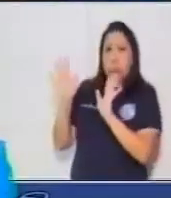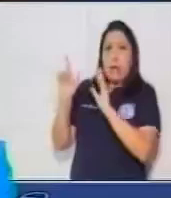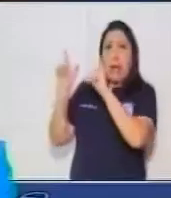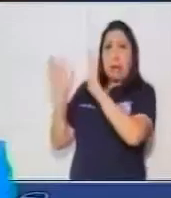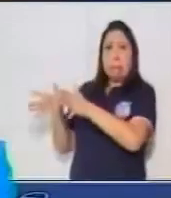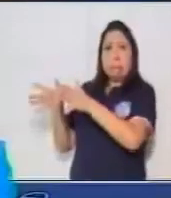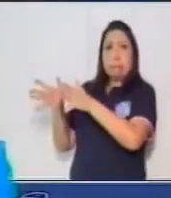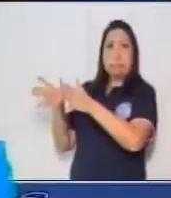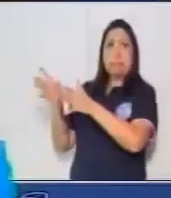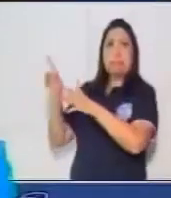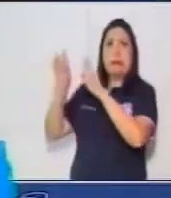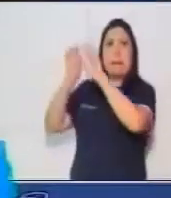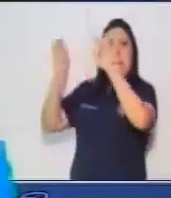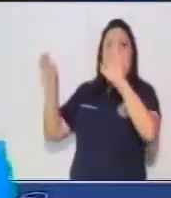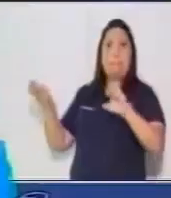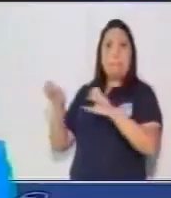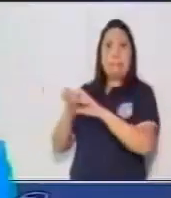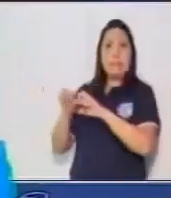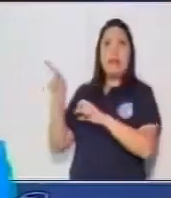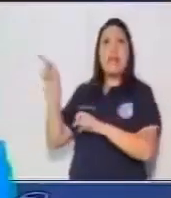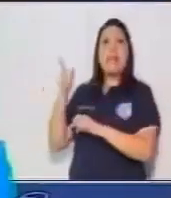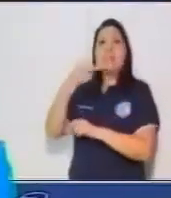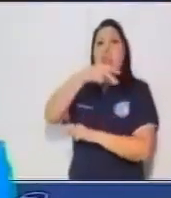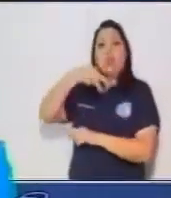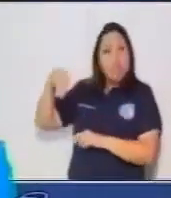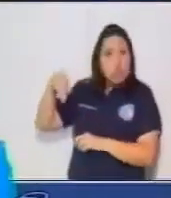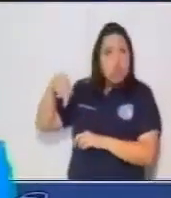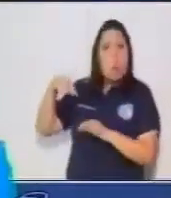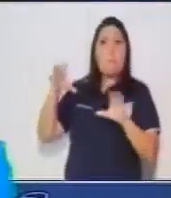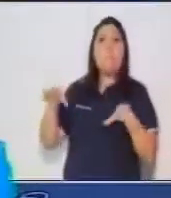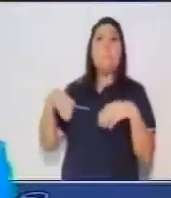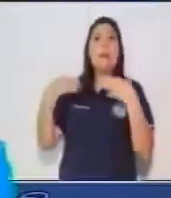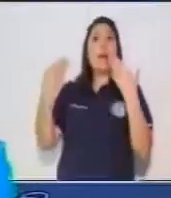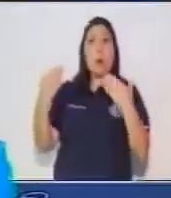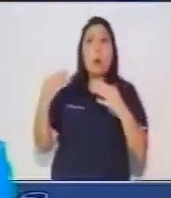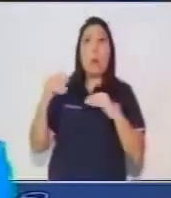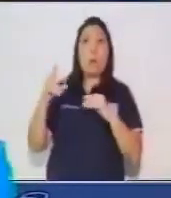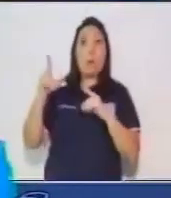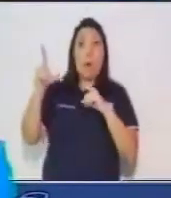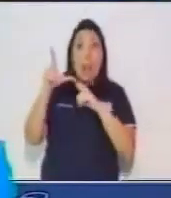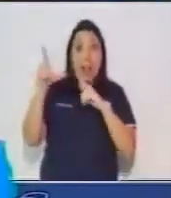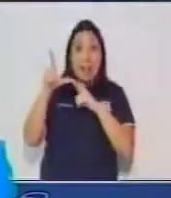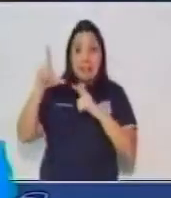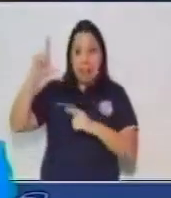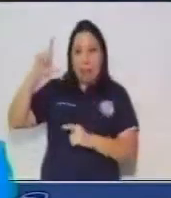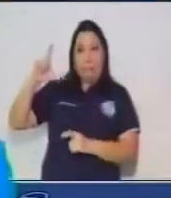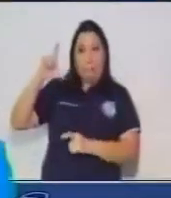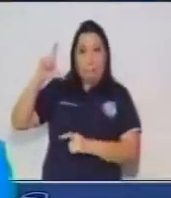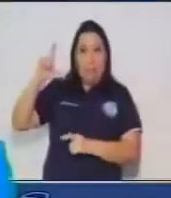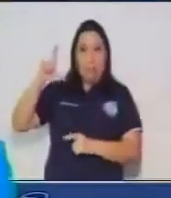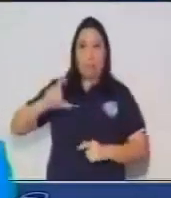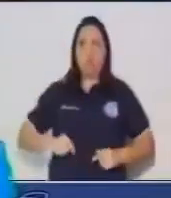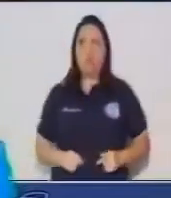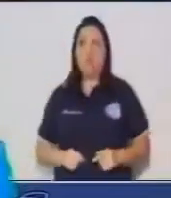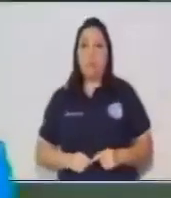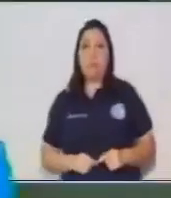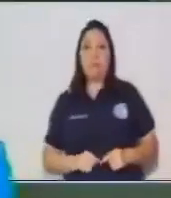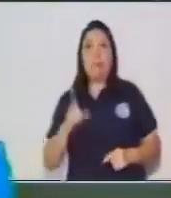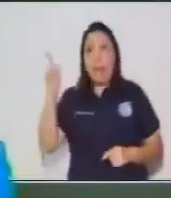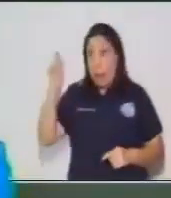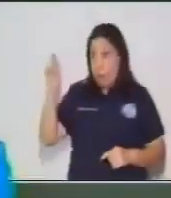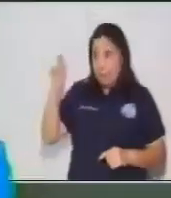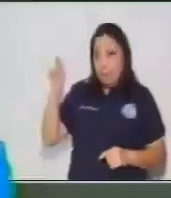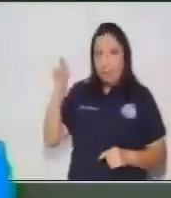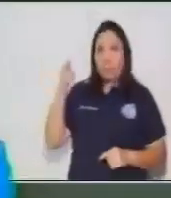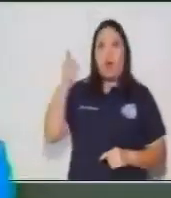posición y lo vamos a nombrar con una letra mayúscula. En este caso, a ese